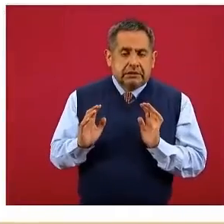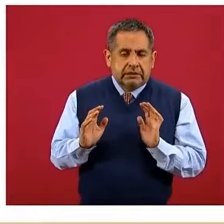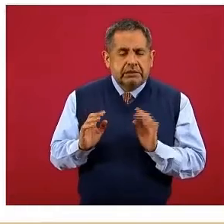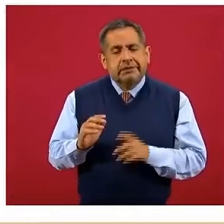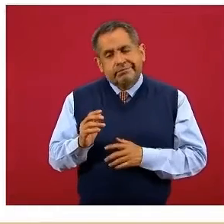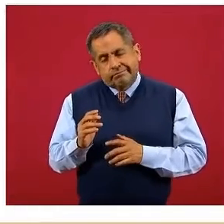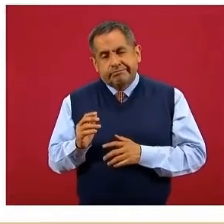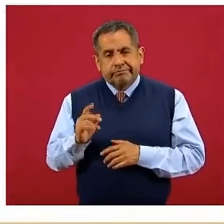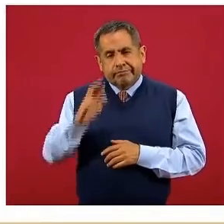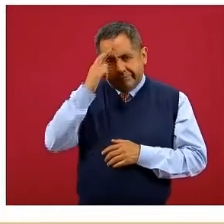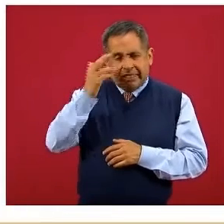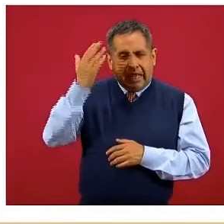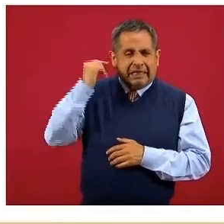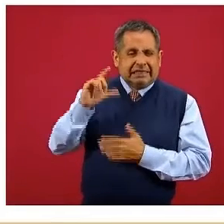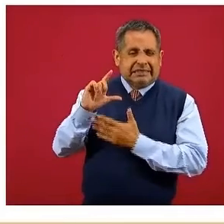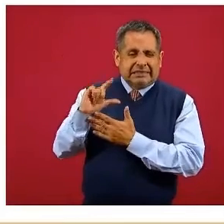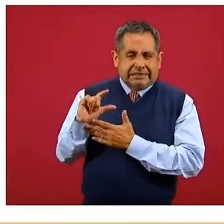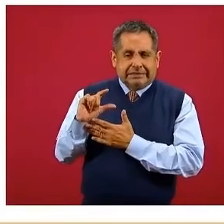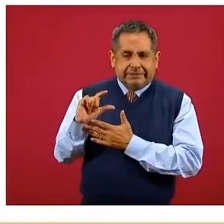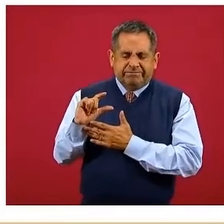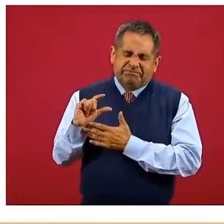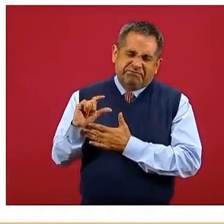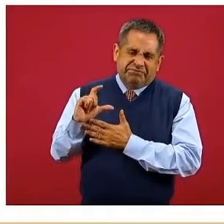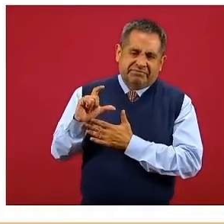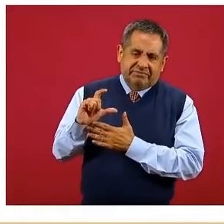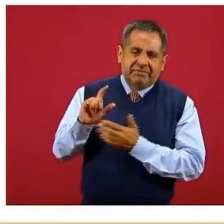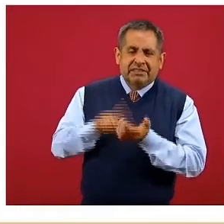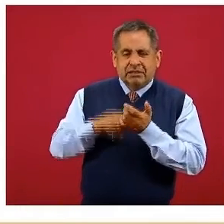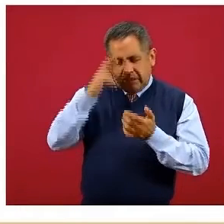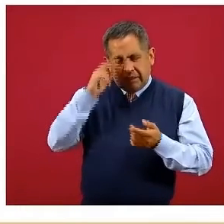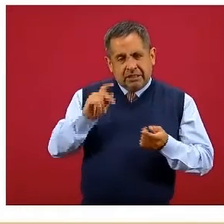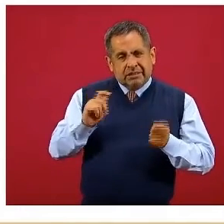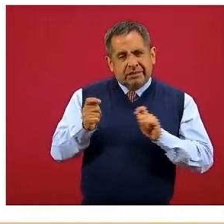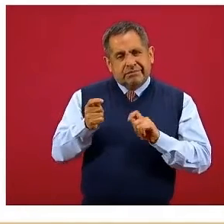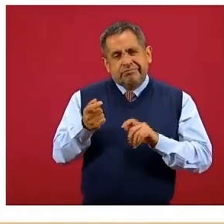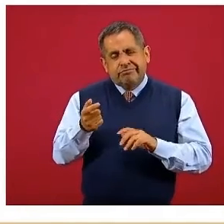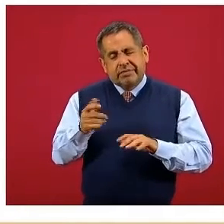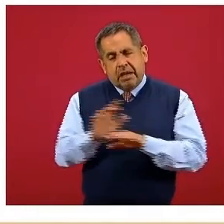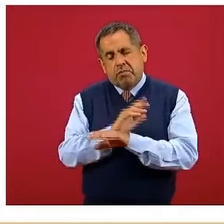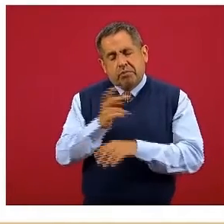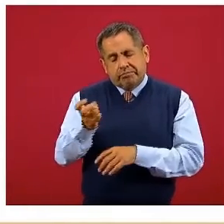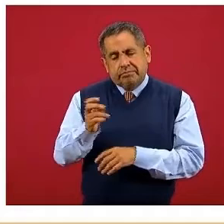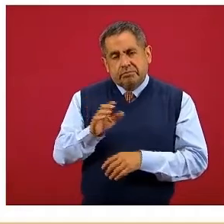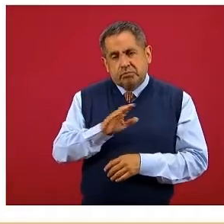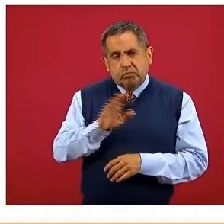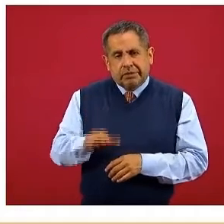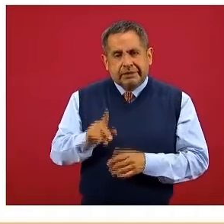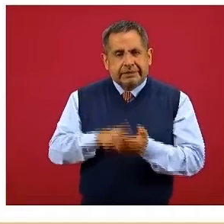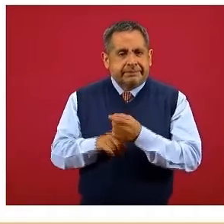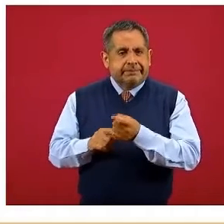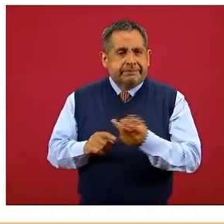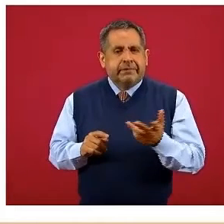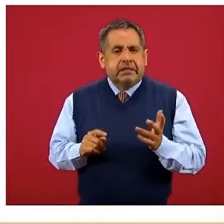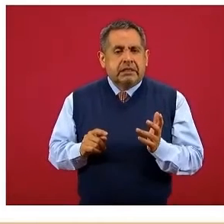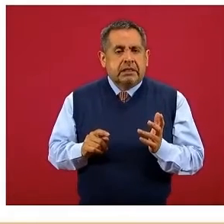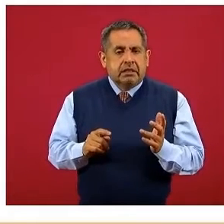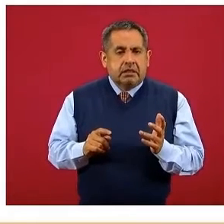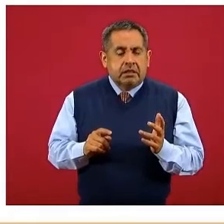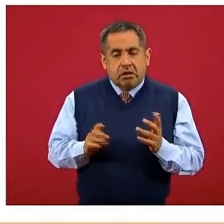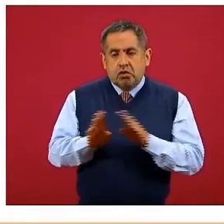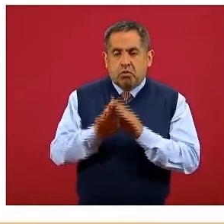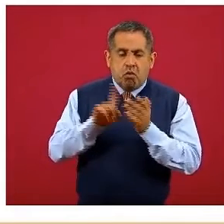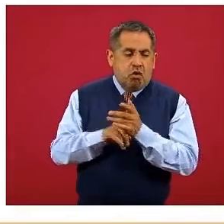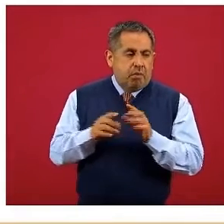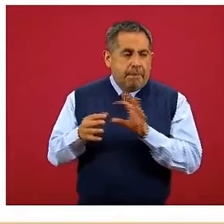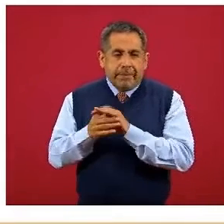habíamos logrado en el cambio o en el porcentaje de cambio para este indicador, y que también entonces va de